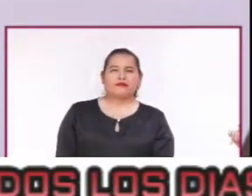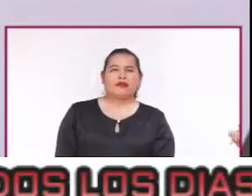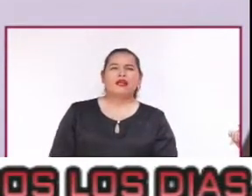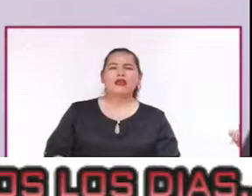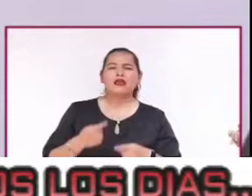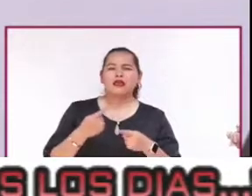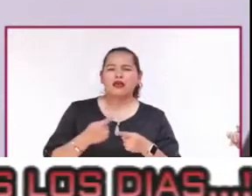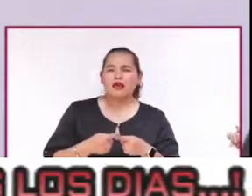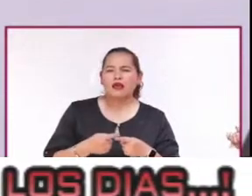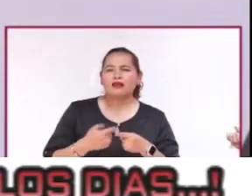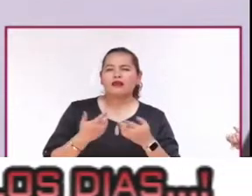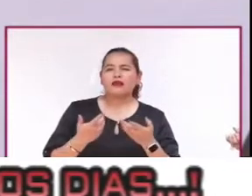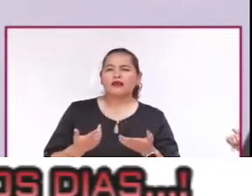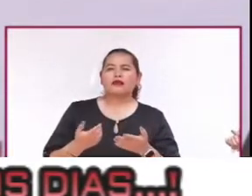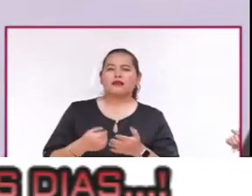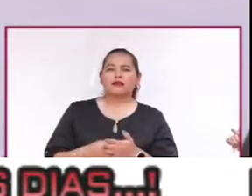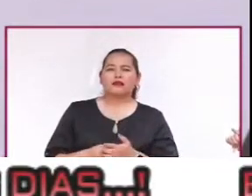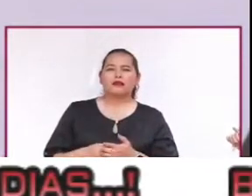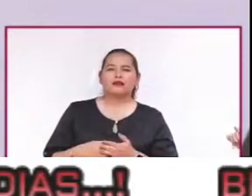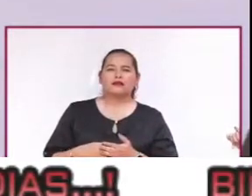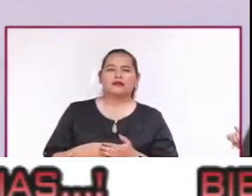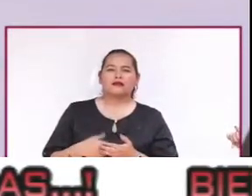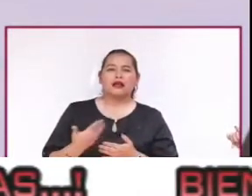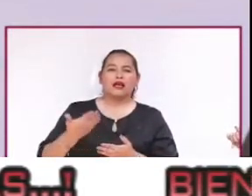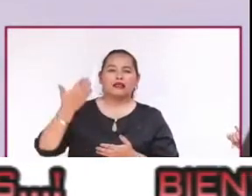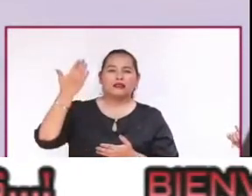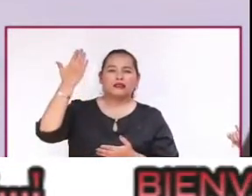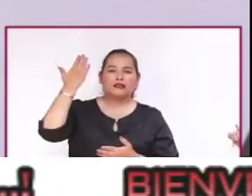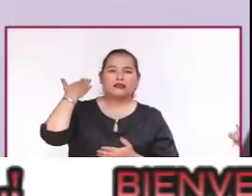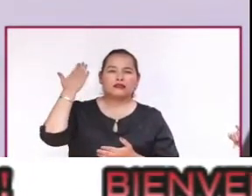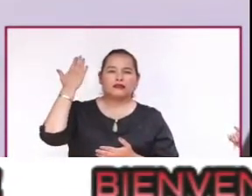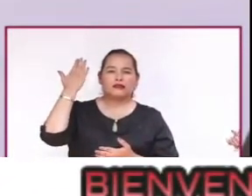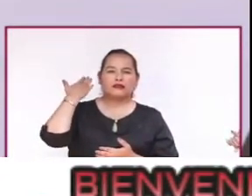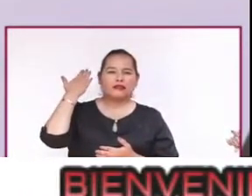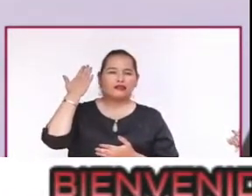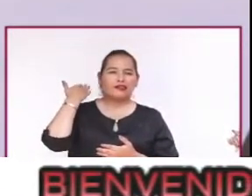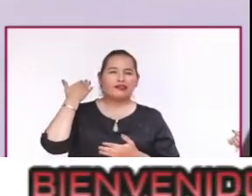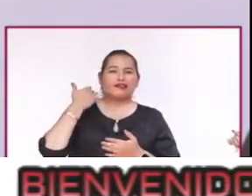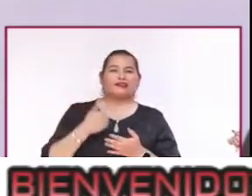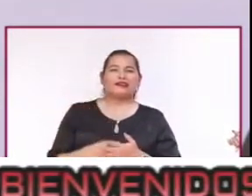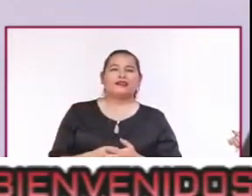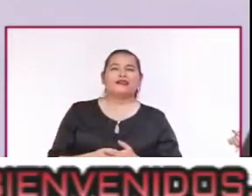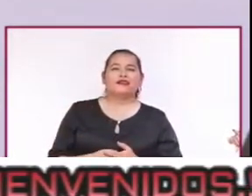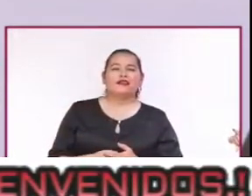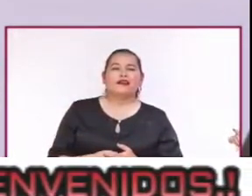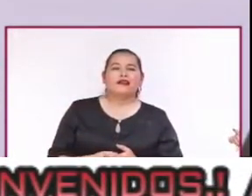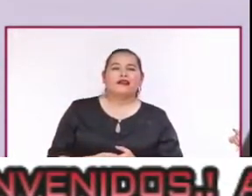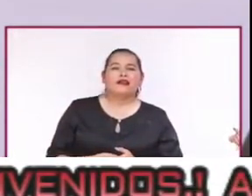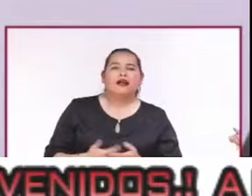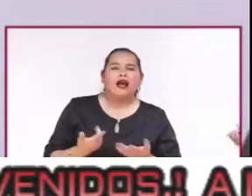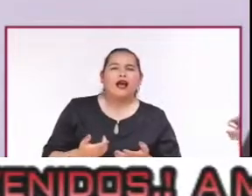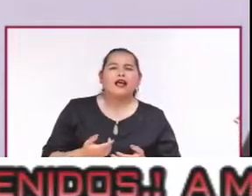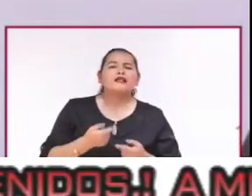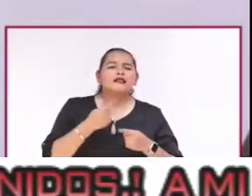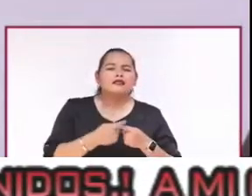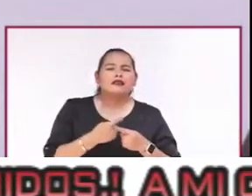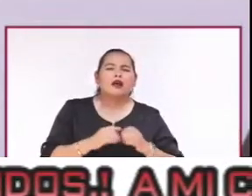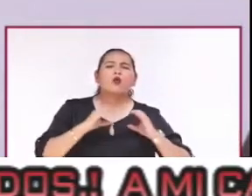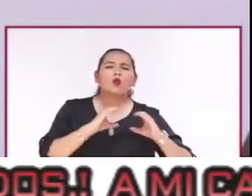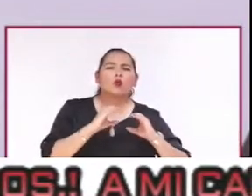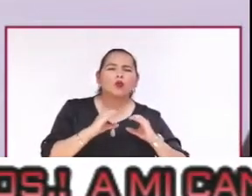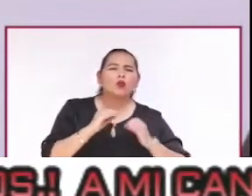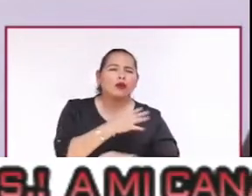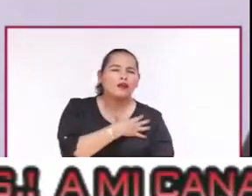años, decenas, centenas, se ha dedicado a cuidar a los hijos?